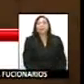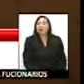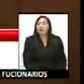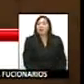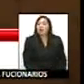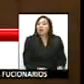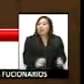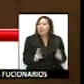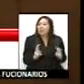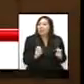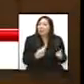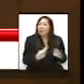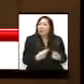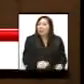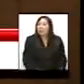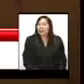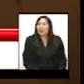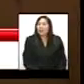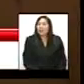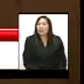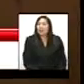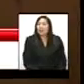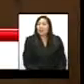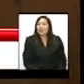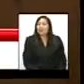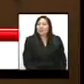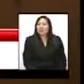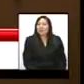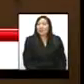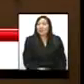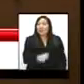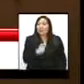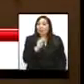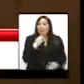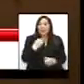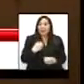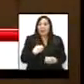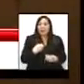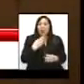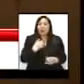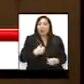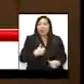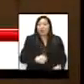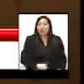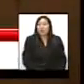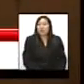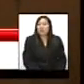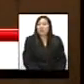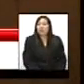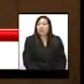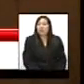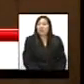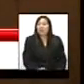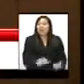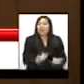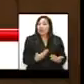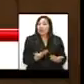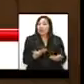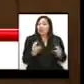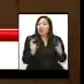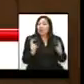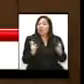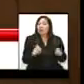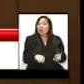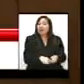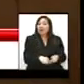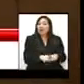el tema relacionado a las pensiones del personal militar y policial, señor presidente. Entonces, acá hay un tema que